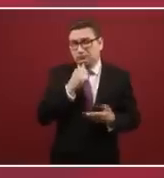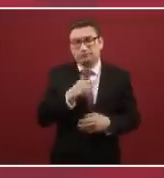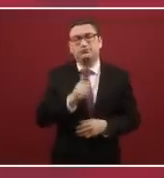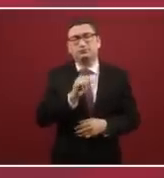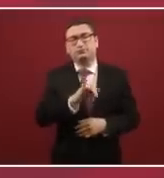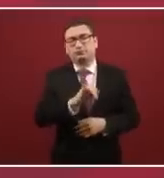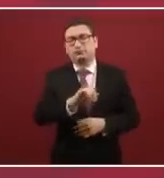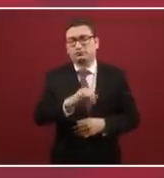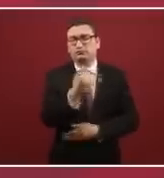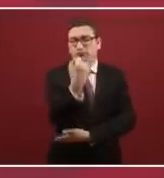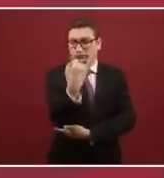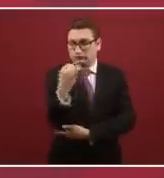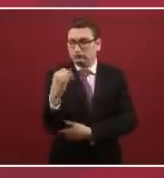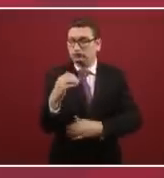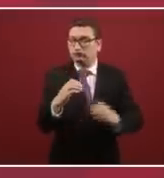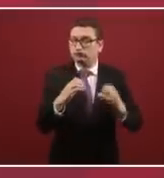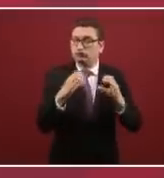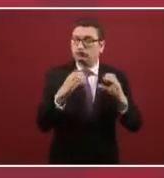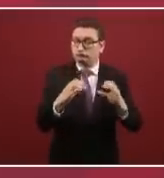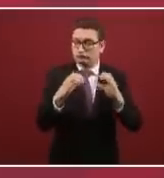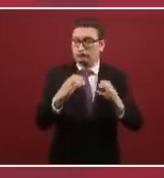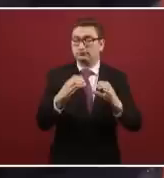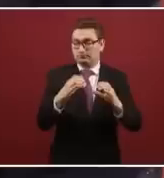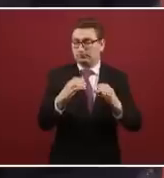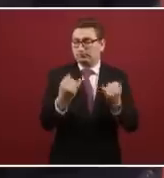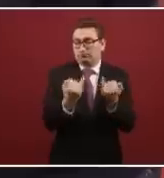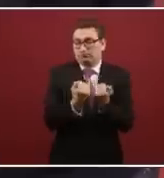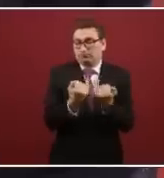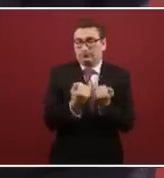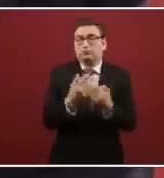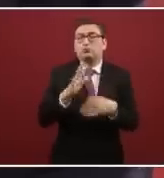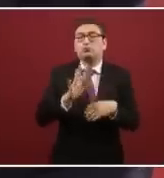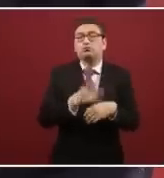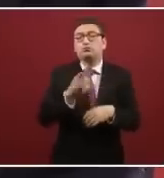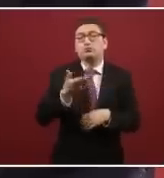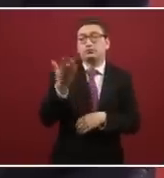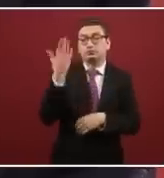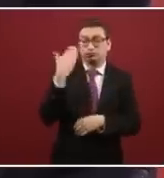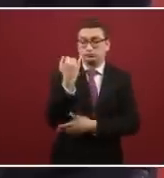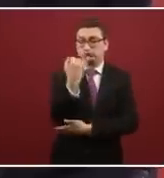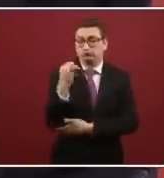conservando, pero es un proceso porque estaba abandonado